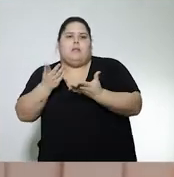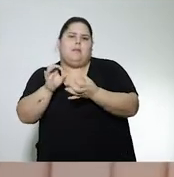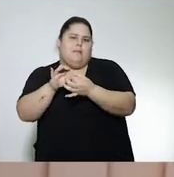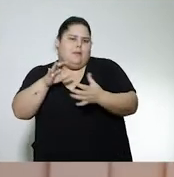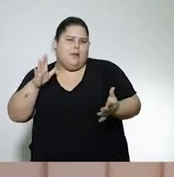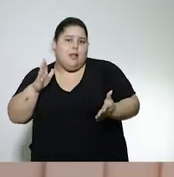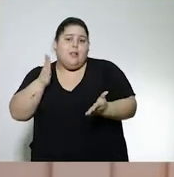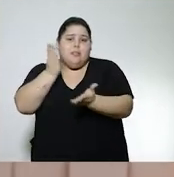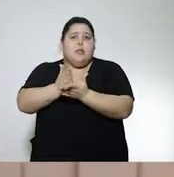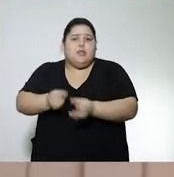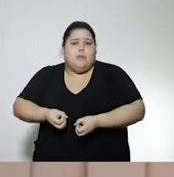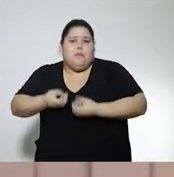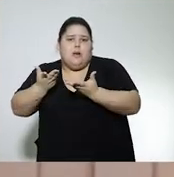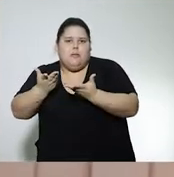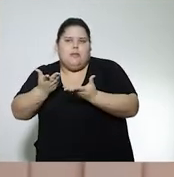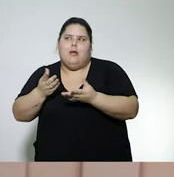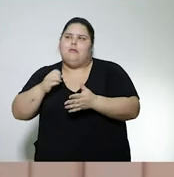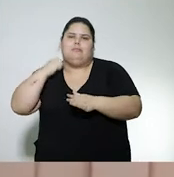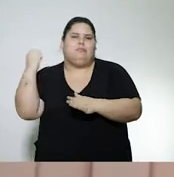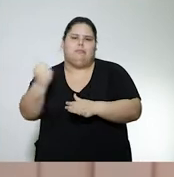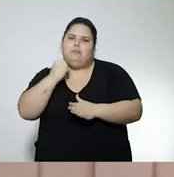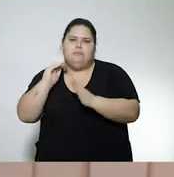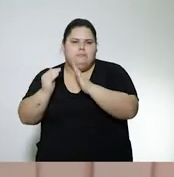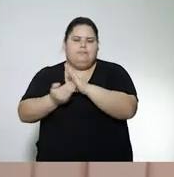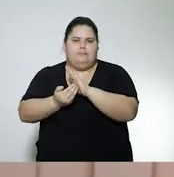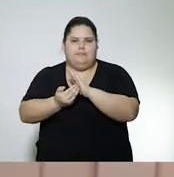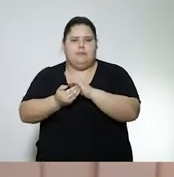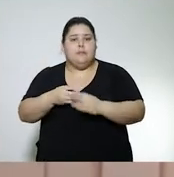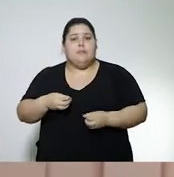expresamos libremente. El derecho a expresarse también es muy, muy importante.